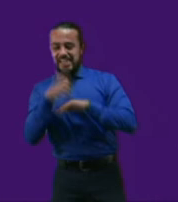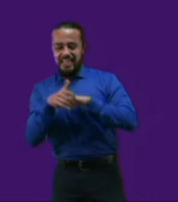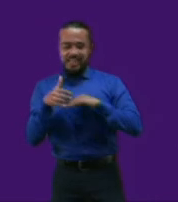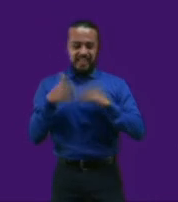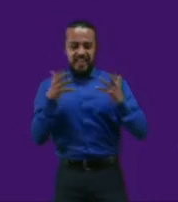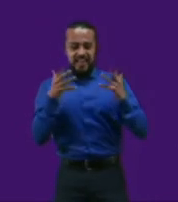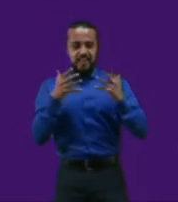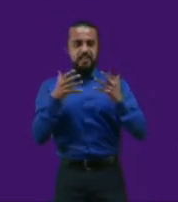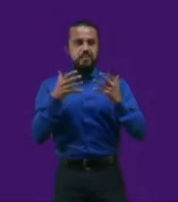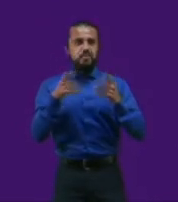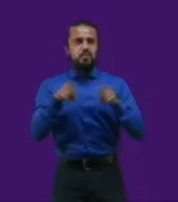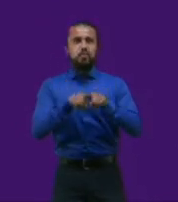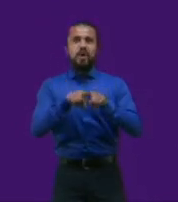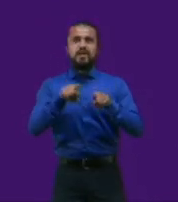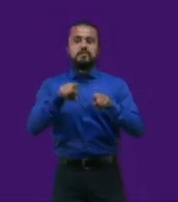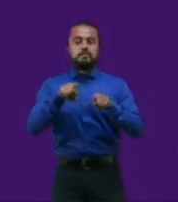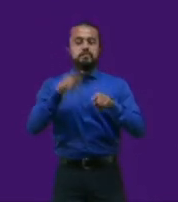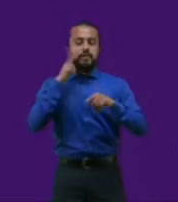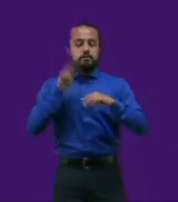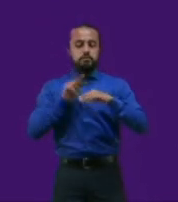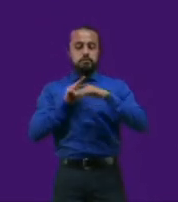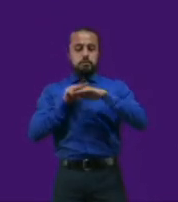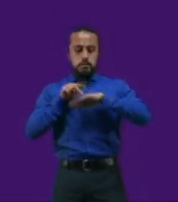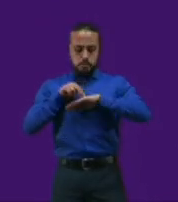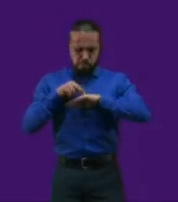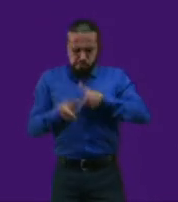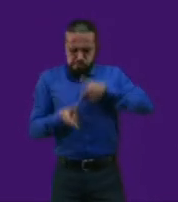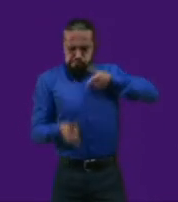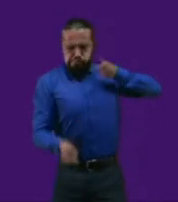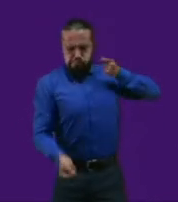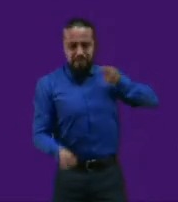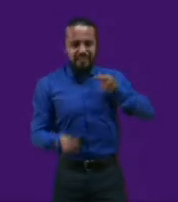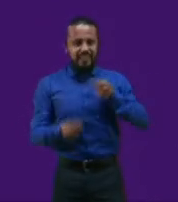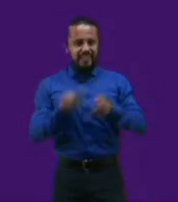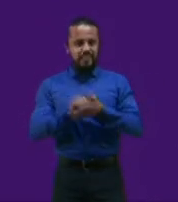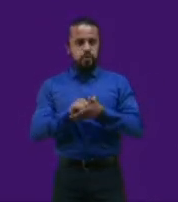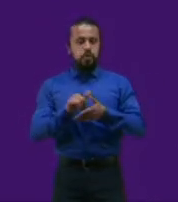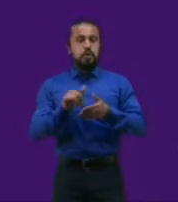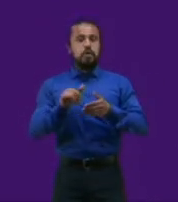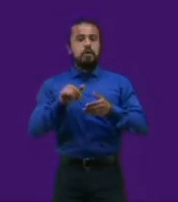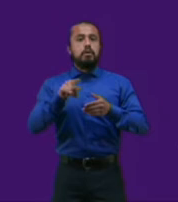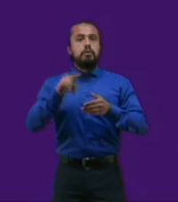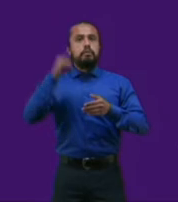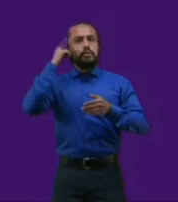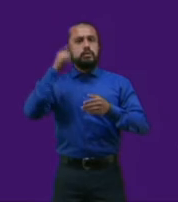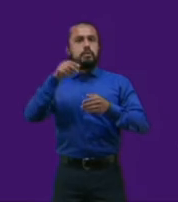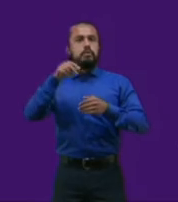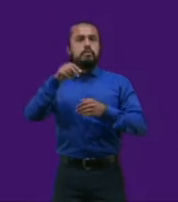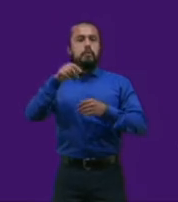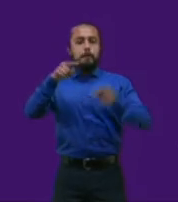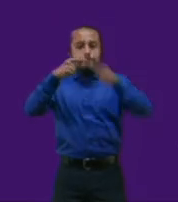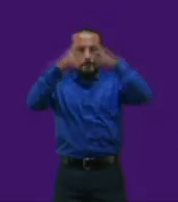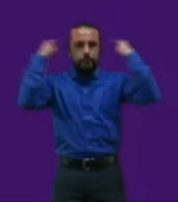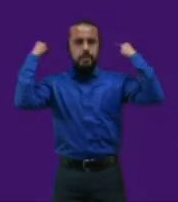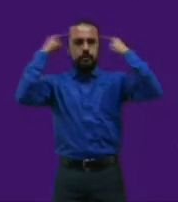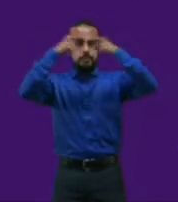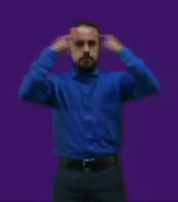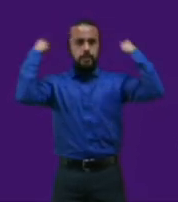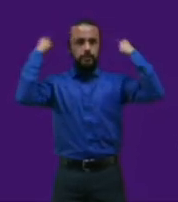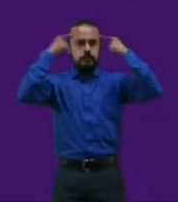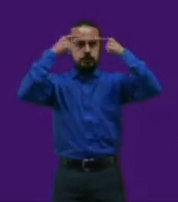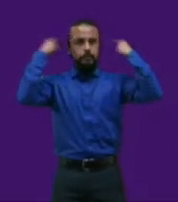de la montaña, como un abismo, y tú lo que vas haciendo es por milestones, o sea, por metas que van cumpliendo y por